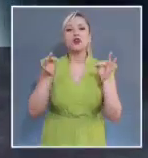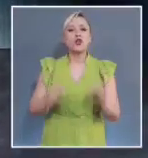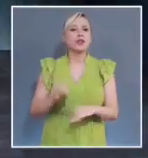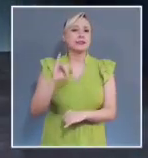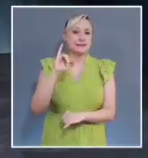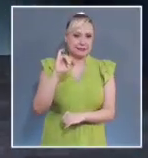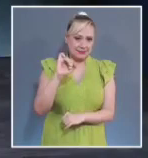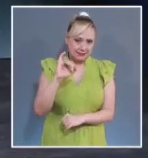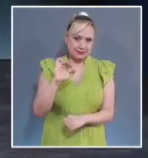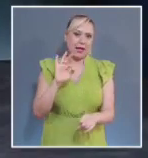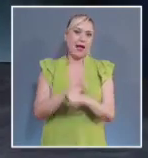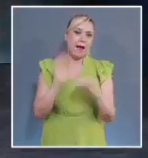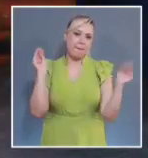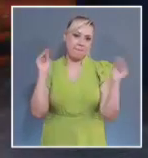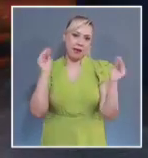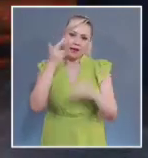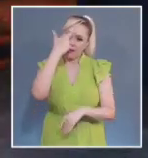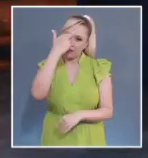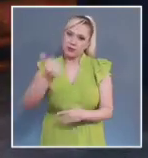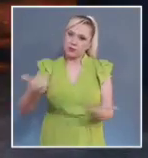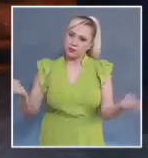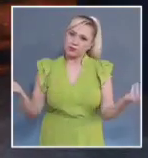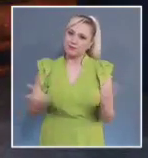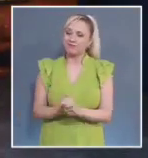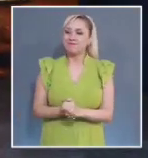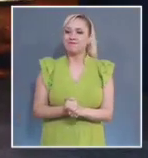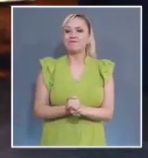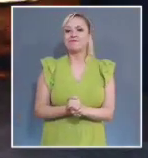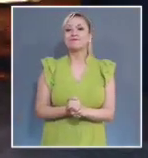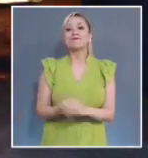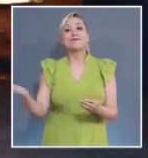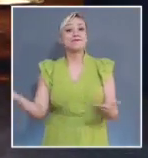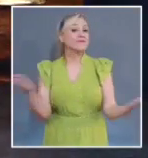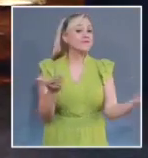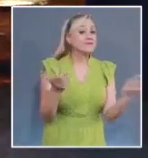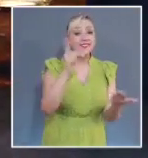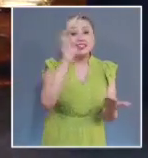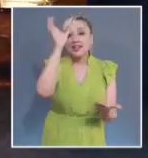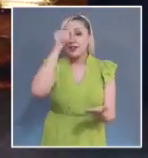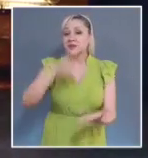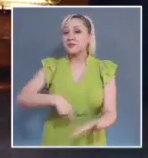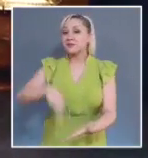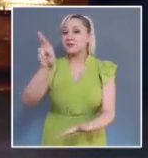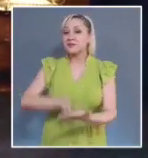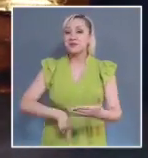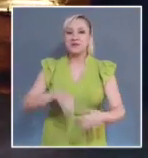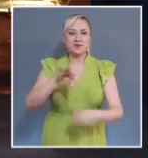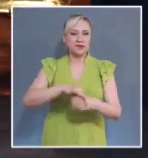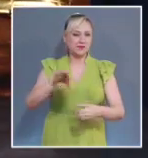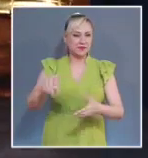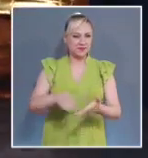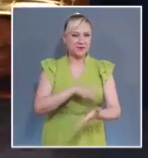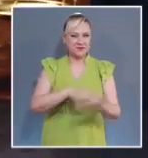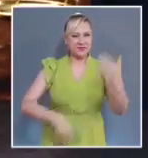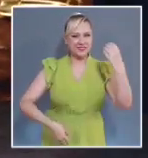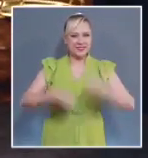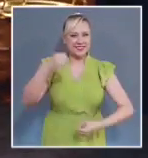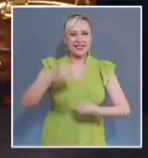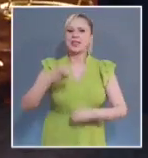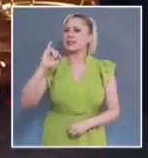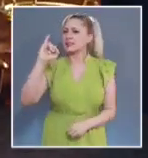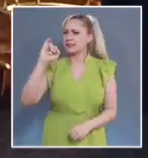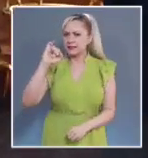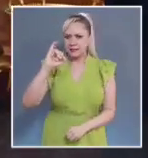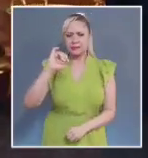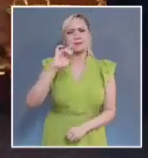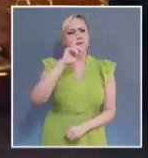Y mire, durante la firma de un convenio de colaboración con el Tribunal Electoral, se aclaró que los tribunales no son oposición,